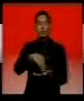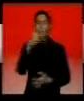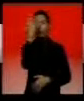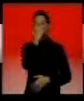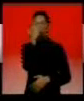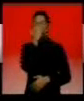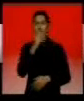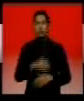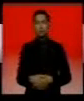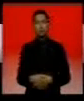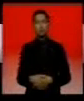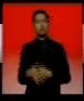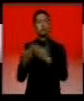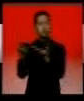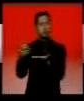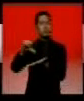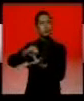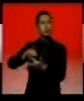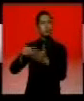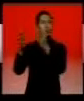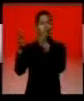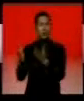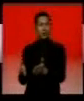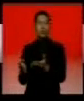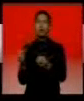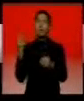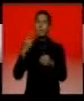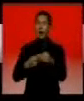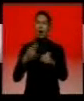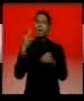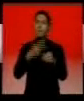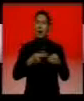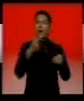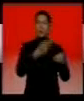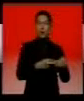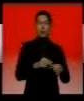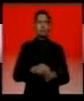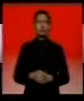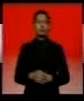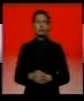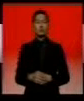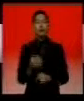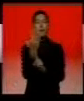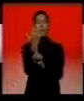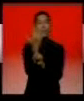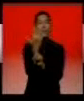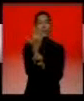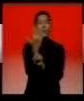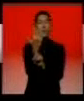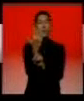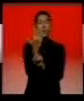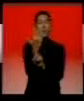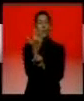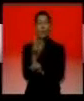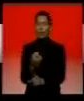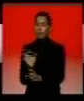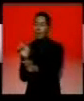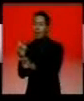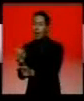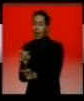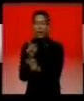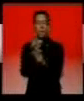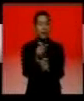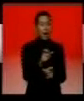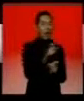Son ciudadanos que se han dado cita acá, han prendido varias velas y están lanzando a ese momento globos, tanto de